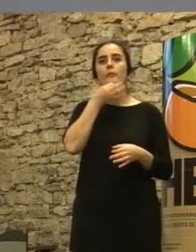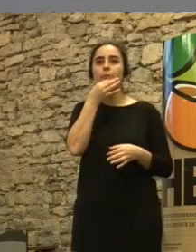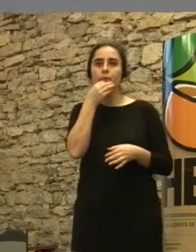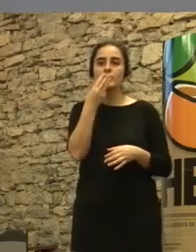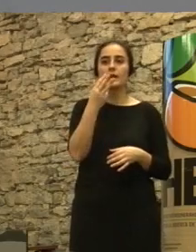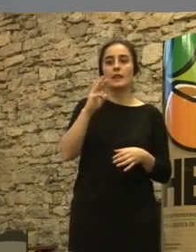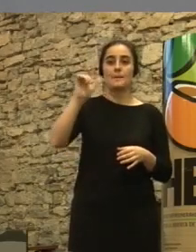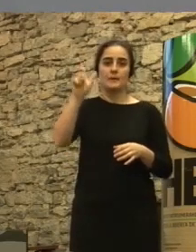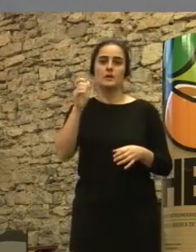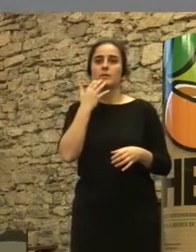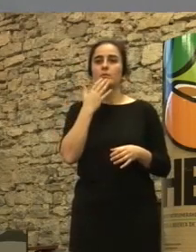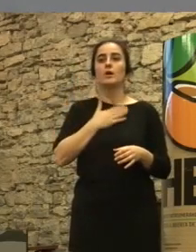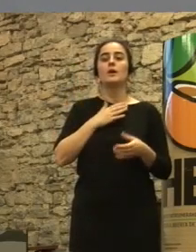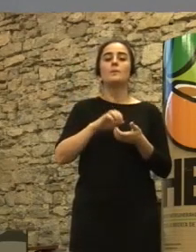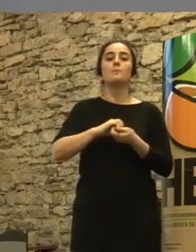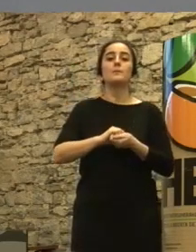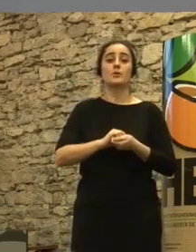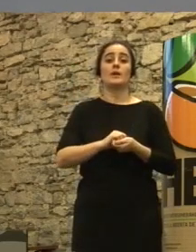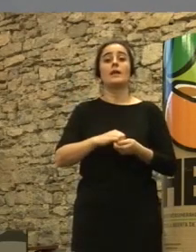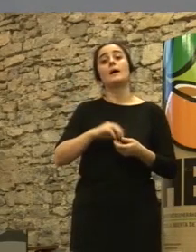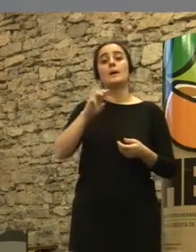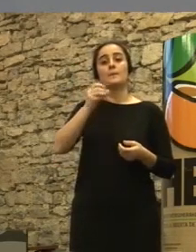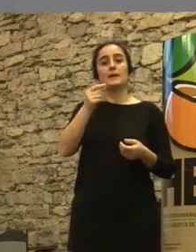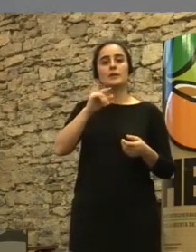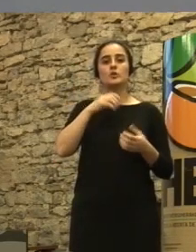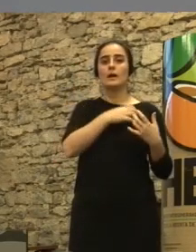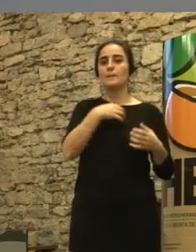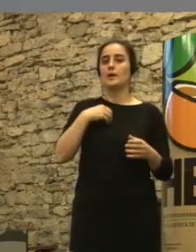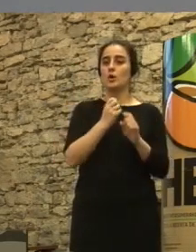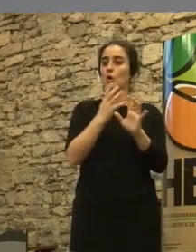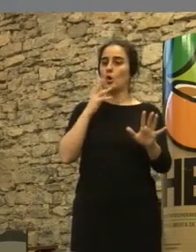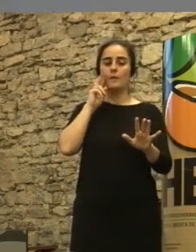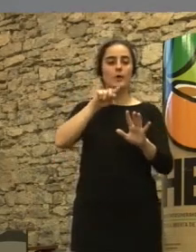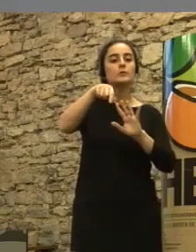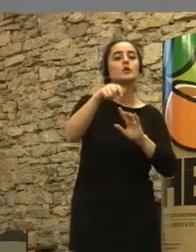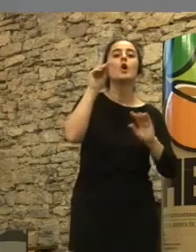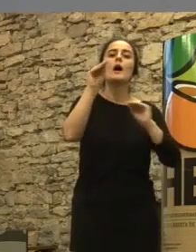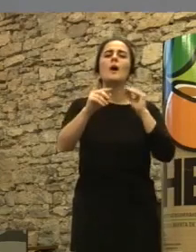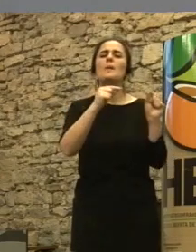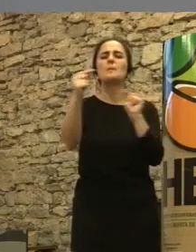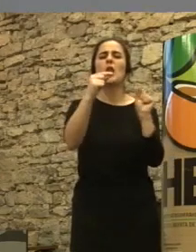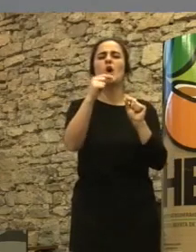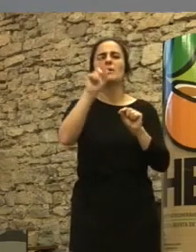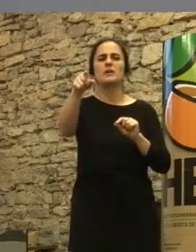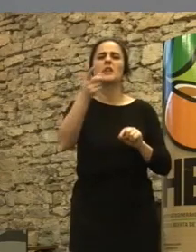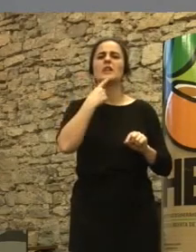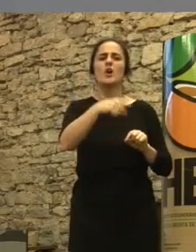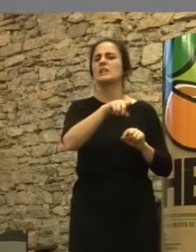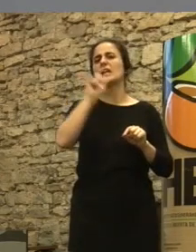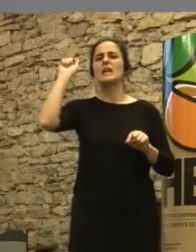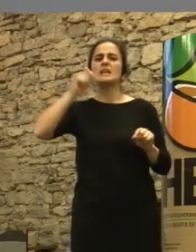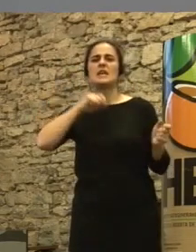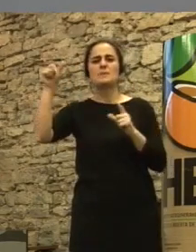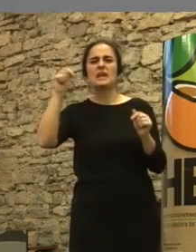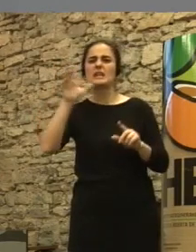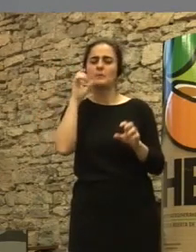sé qué, tipo, mi cuñada Paqui estaba en la cola del banco y entonces vio como el señor de adelante se peleó con el cajero y después le preguntó y el cajero le dijo, no, es que este es un migrante y claro, no quiere